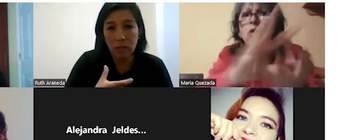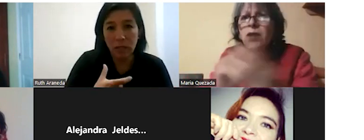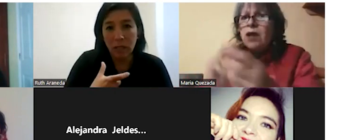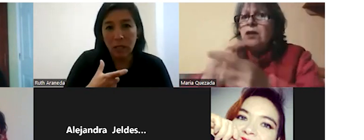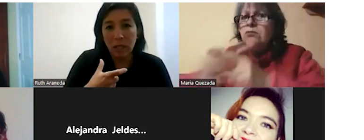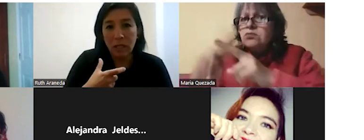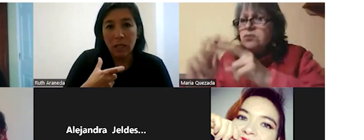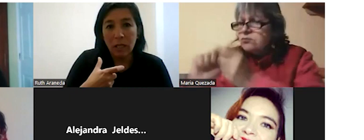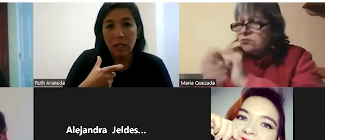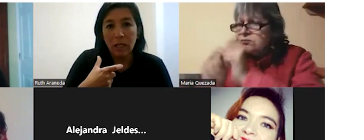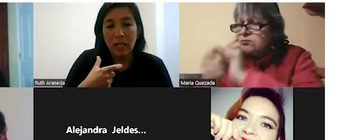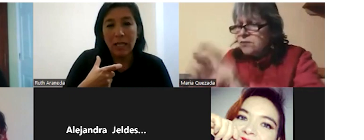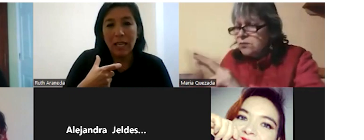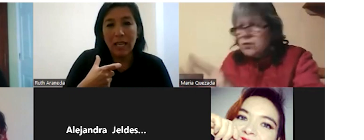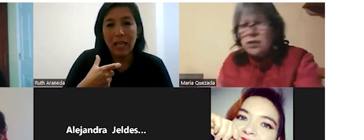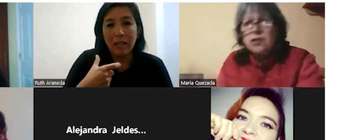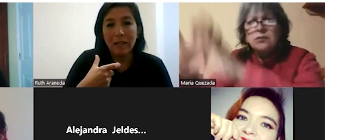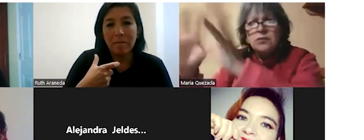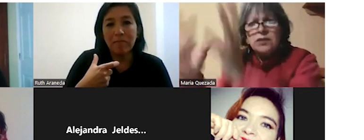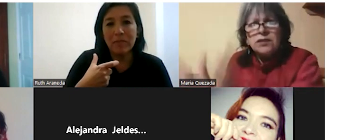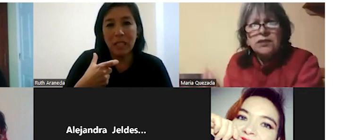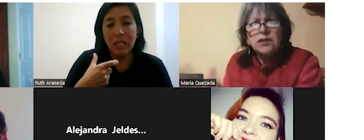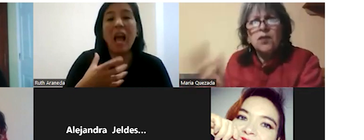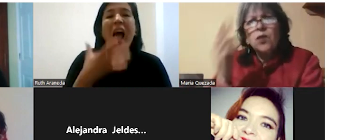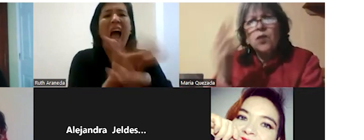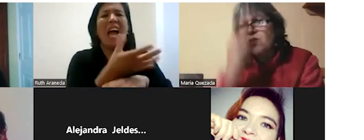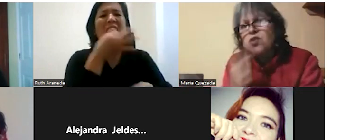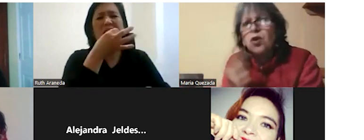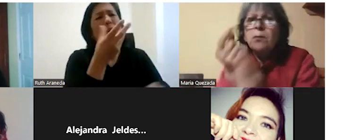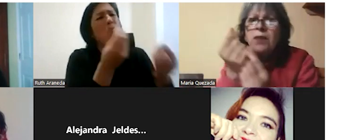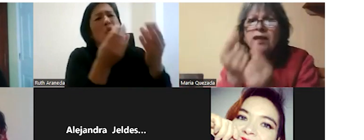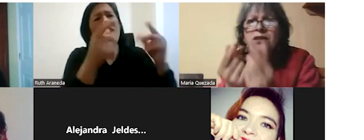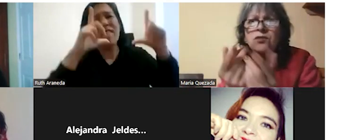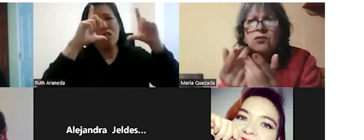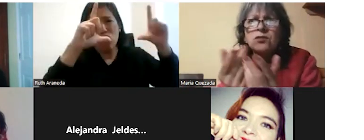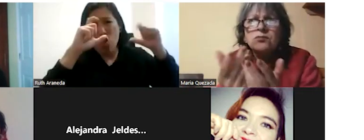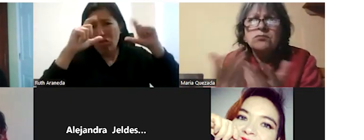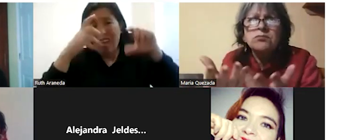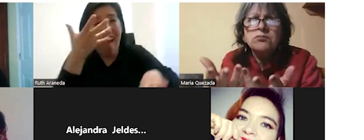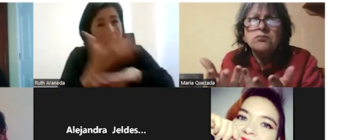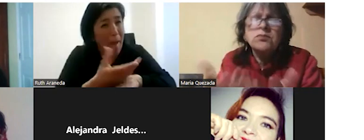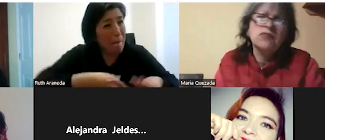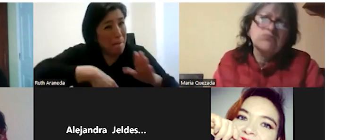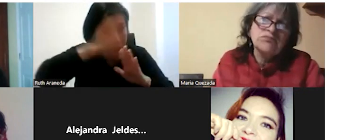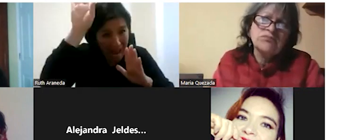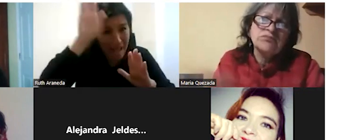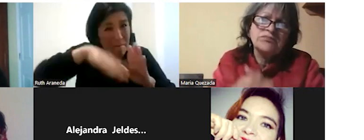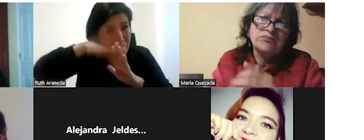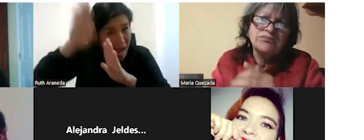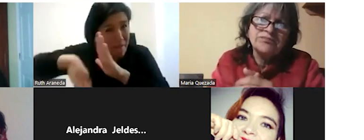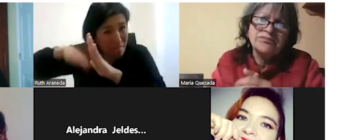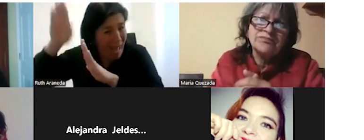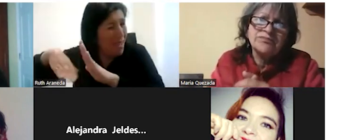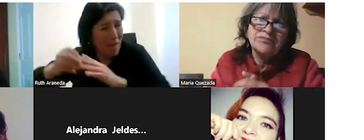cuerpos. Y tenemos que miles de fotos, yo seleccioné algunas. Hay mucho más, hay muchísimos sitios. Yo tengo que hacer una